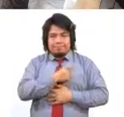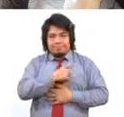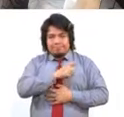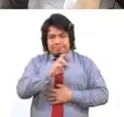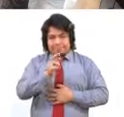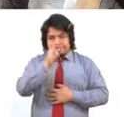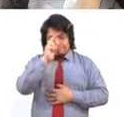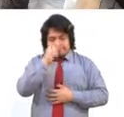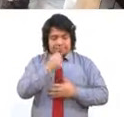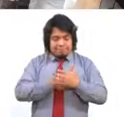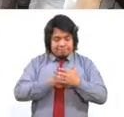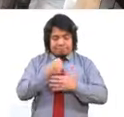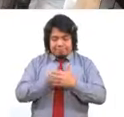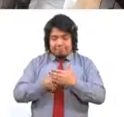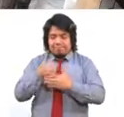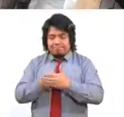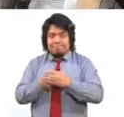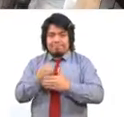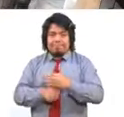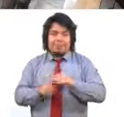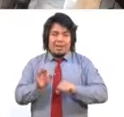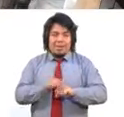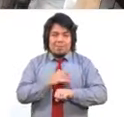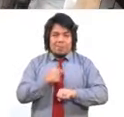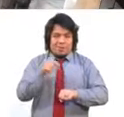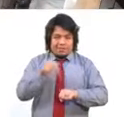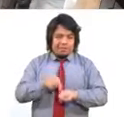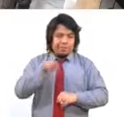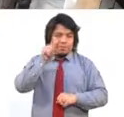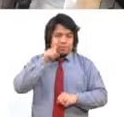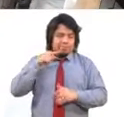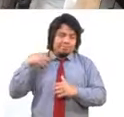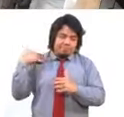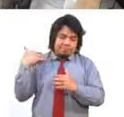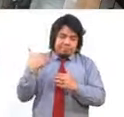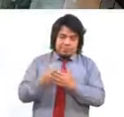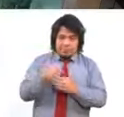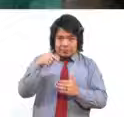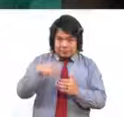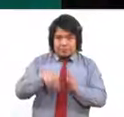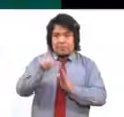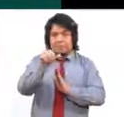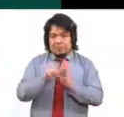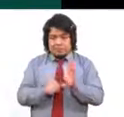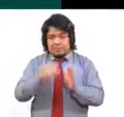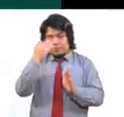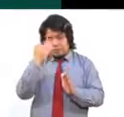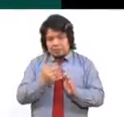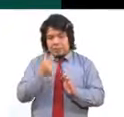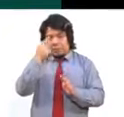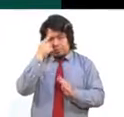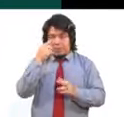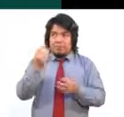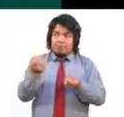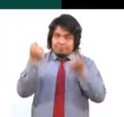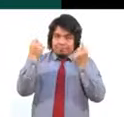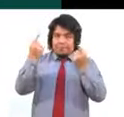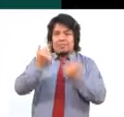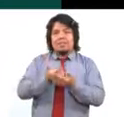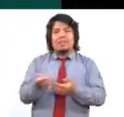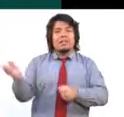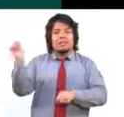de suma relevancia, principalmente de las mujeres, durante este mes en el marco de la conmemoración del Día